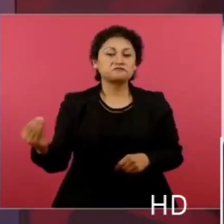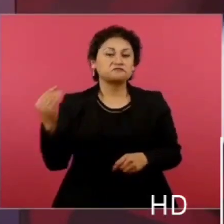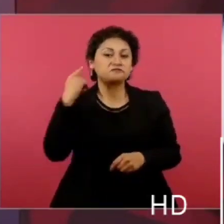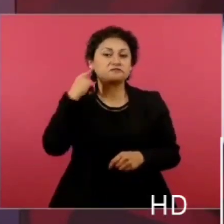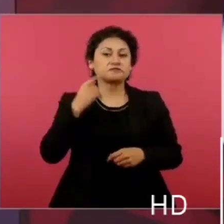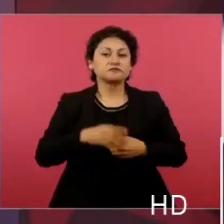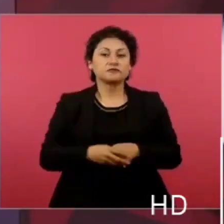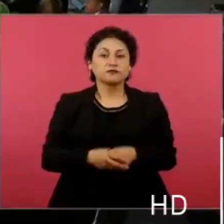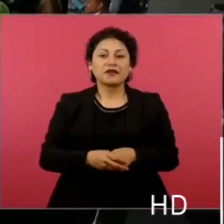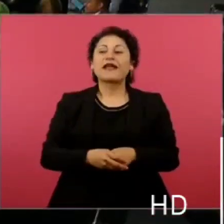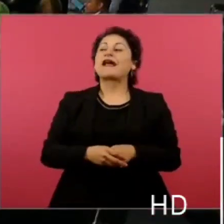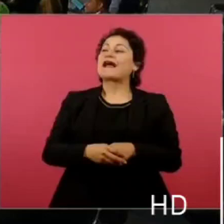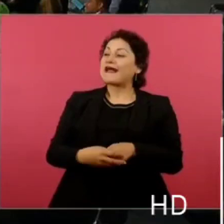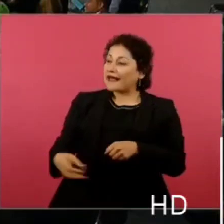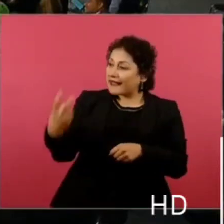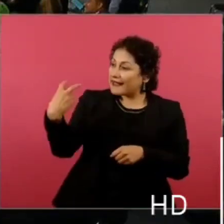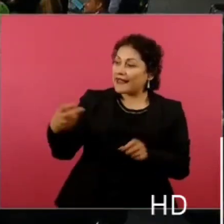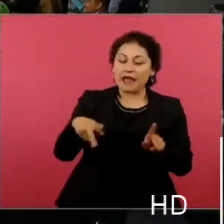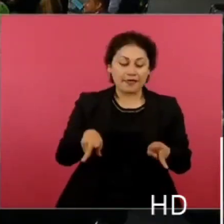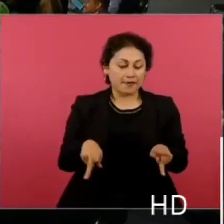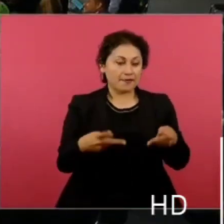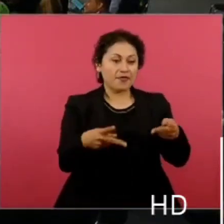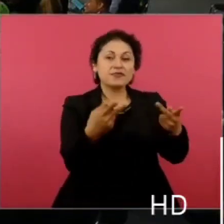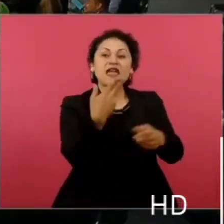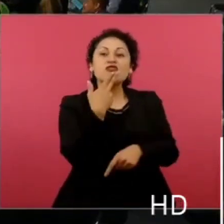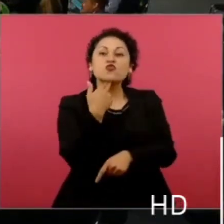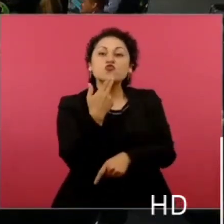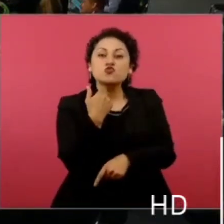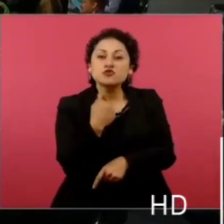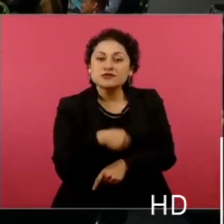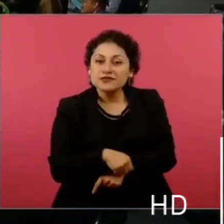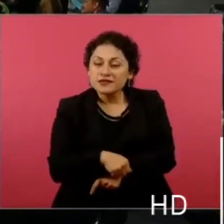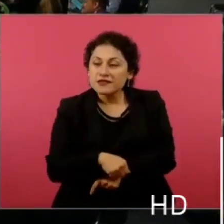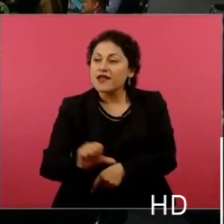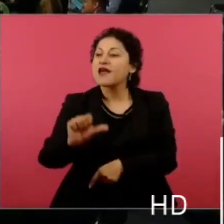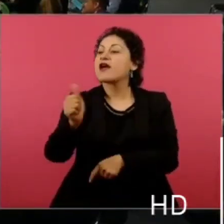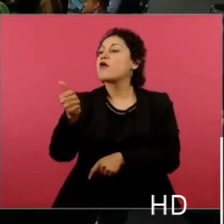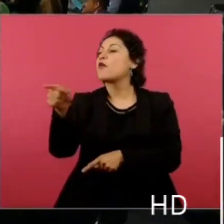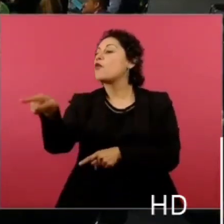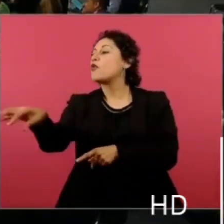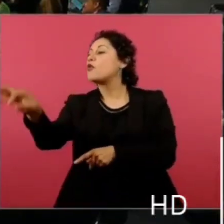Vendía dulces, sí. A otros que boleaban zapatos,